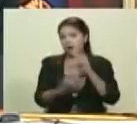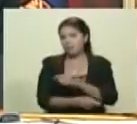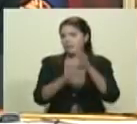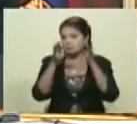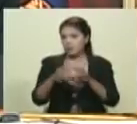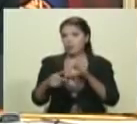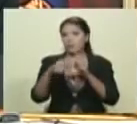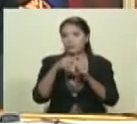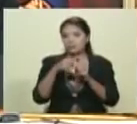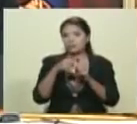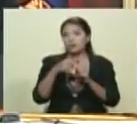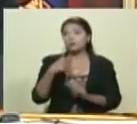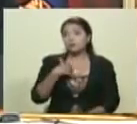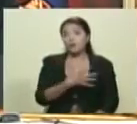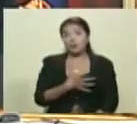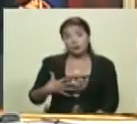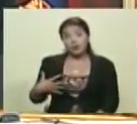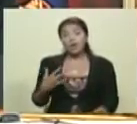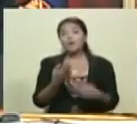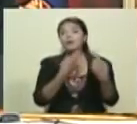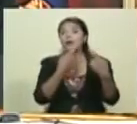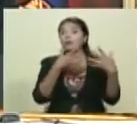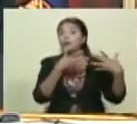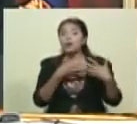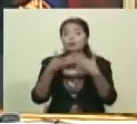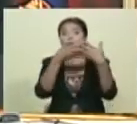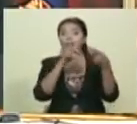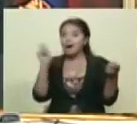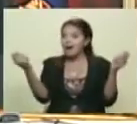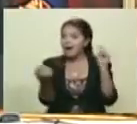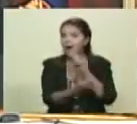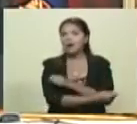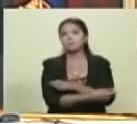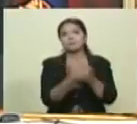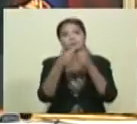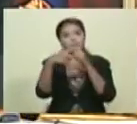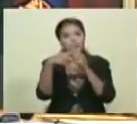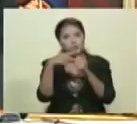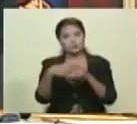bien. Y yo quiero que las relaciones con Estados Unidos cambien para bien.